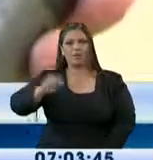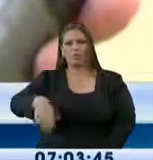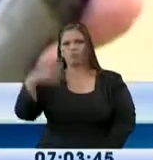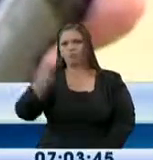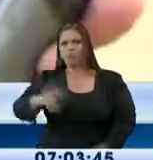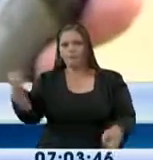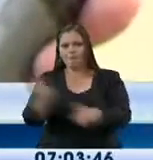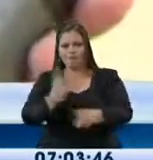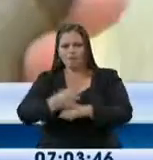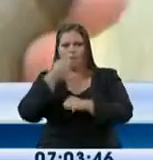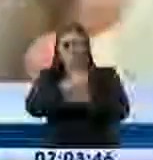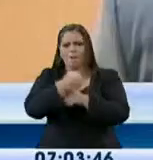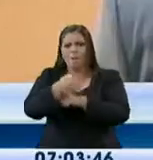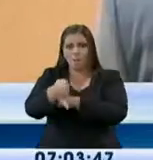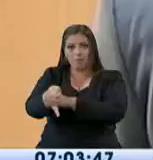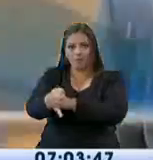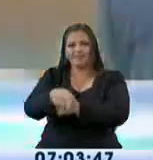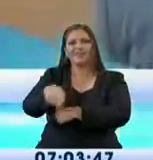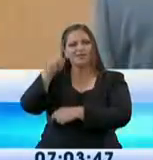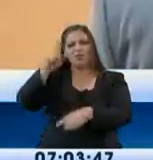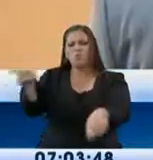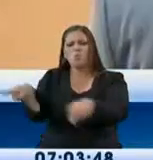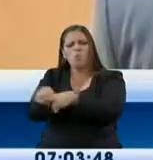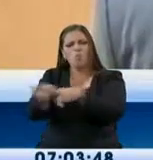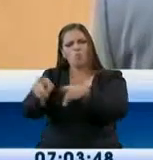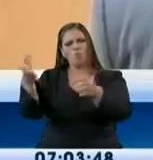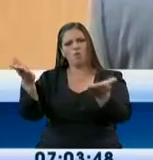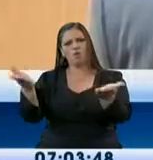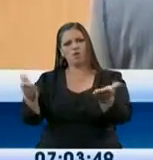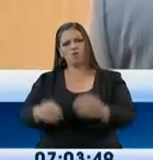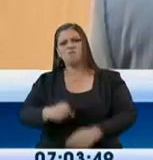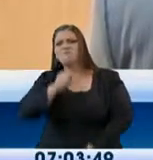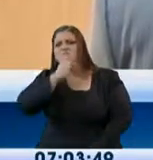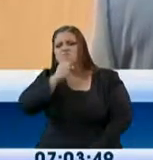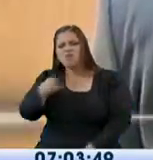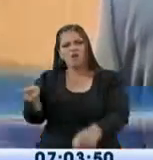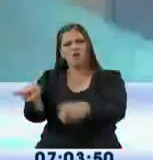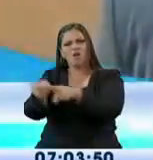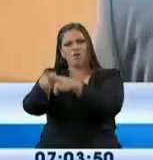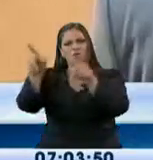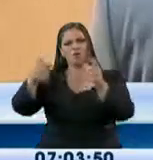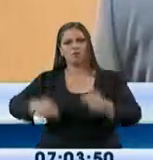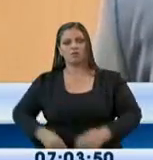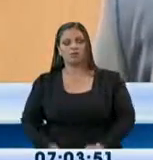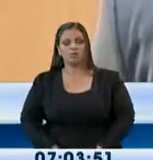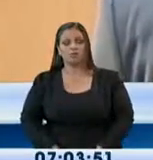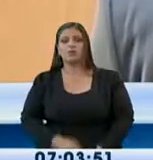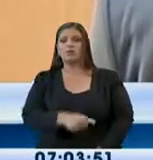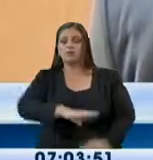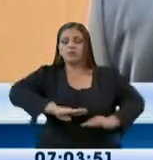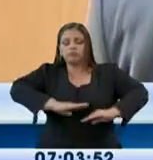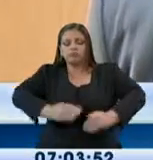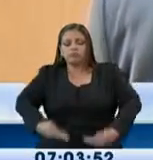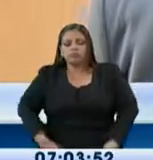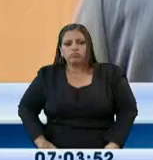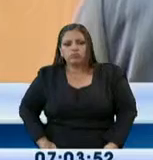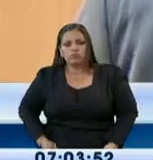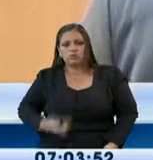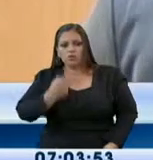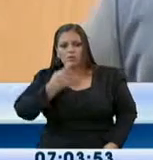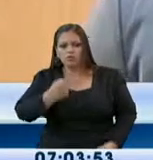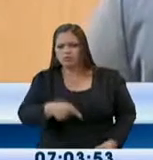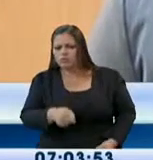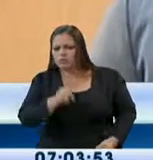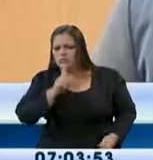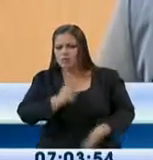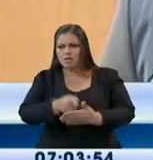cuántos asesinatos hizo. Un examen de ADN, pero esto debería ser una vez que nazca la criatura. ¿Antes no se puede hacer eso técnicamente? Sí se puede hacer técnicamente,